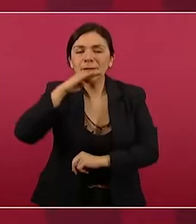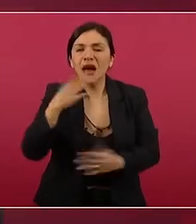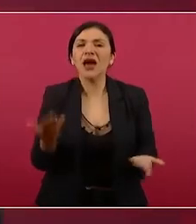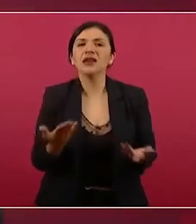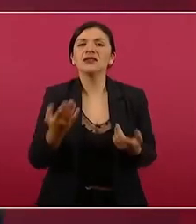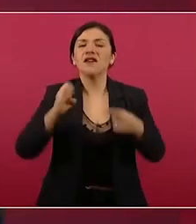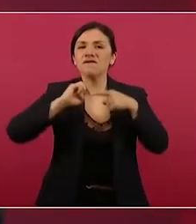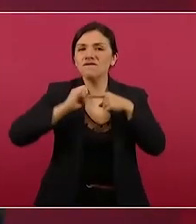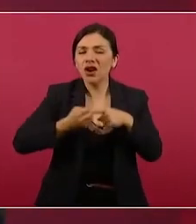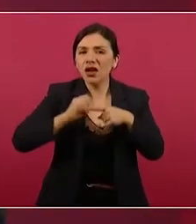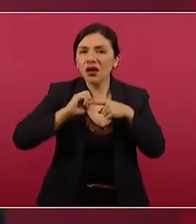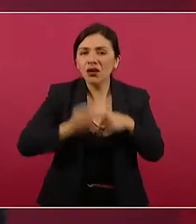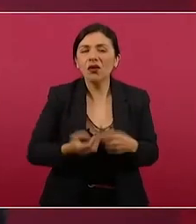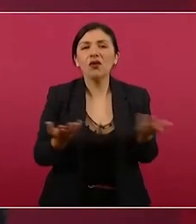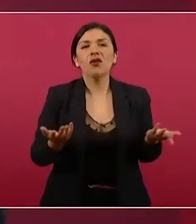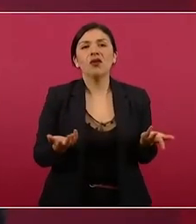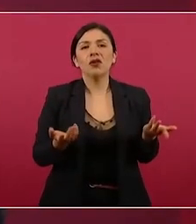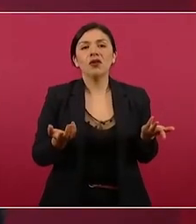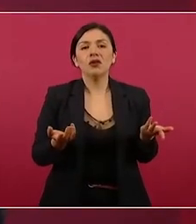frijol,